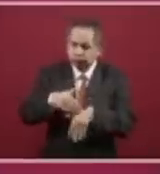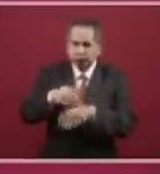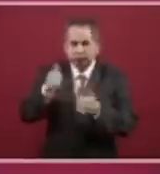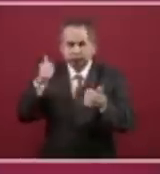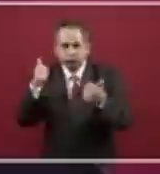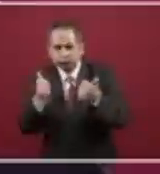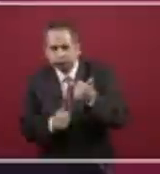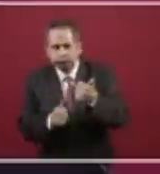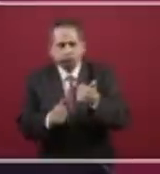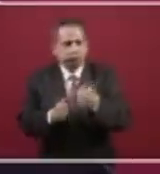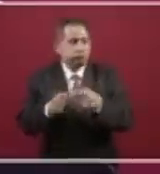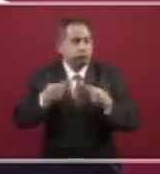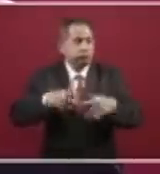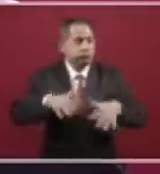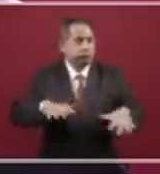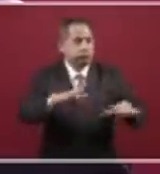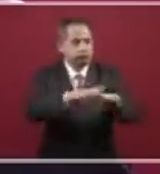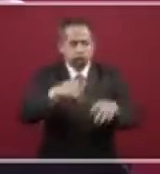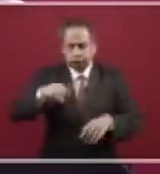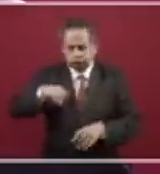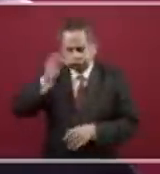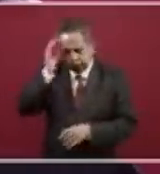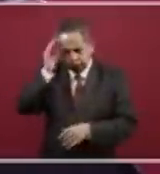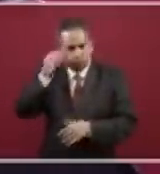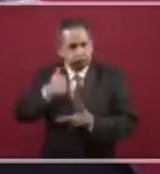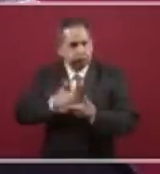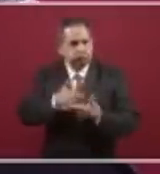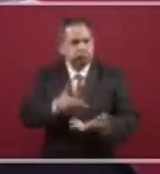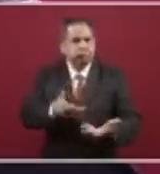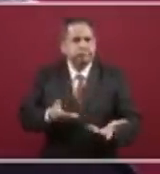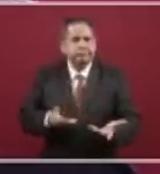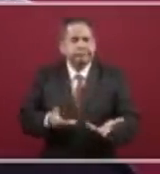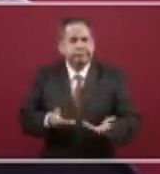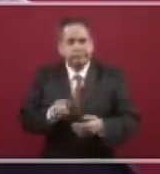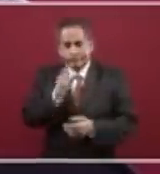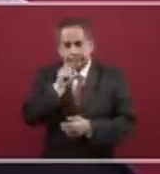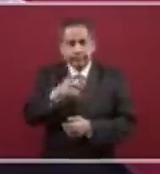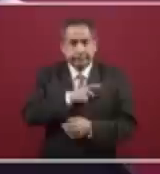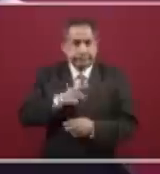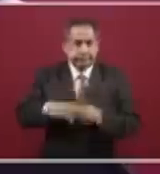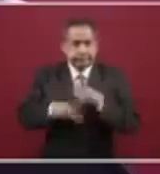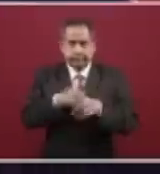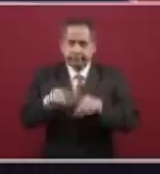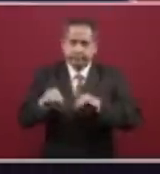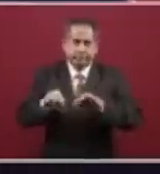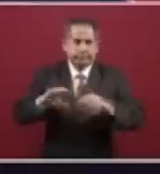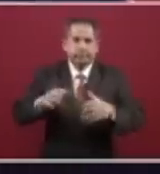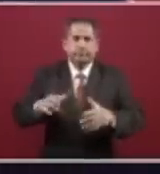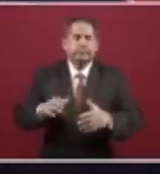de la nación y si tenemos que trabajar